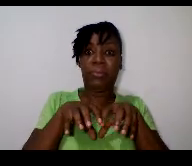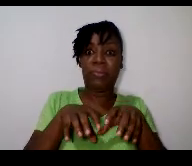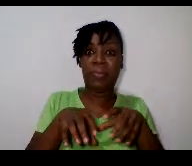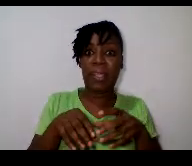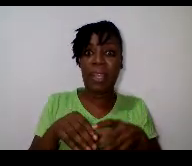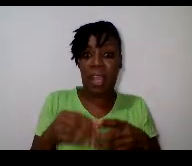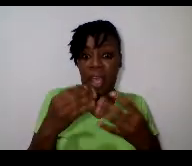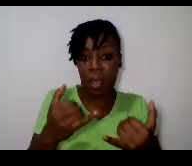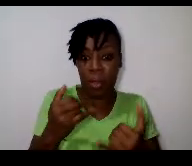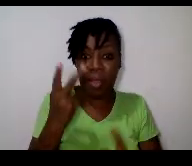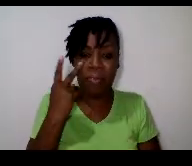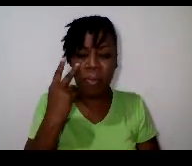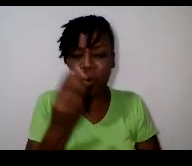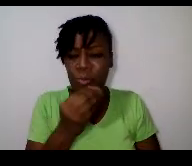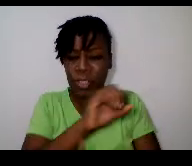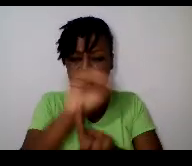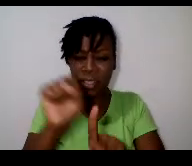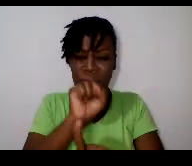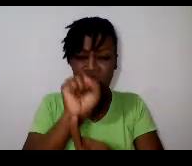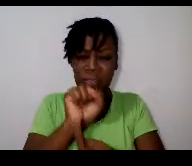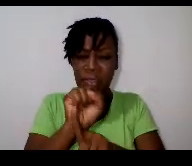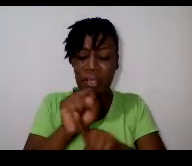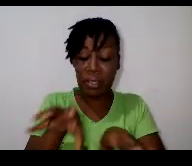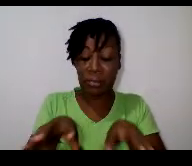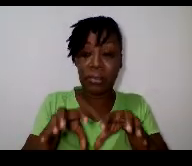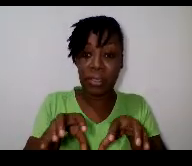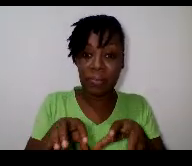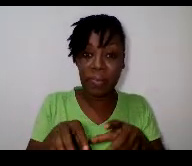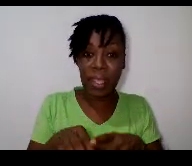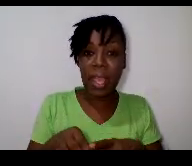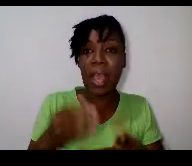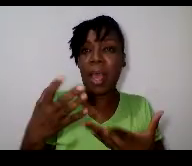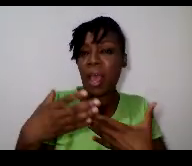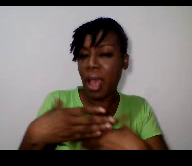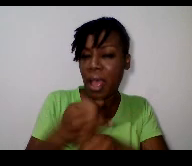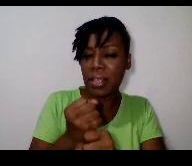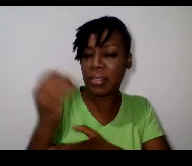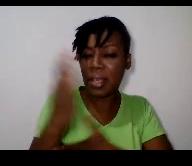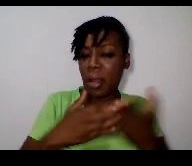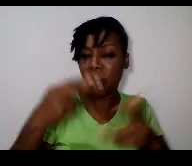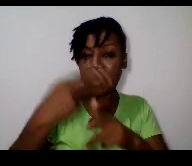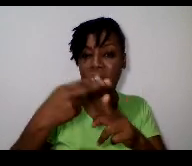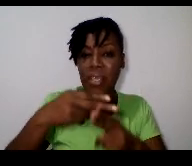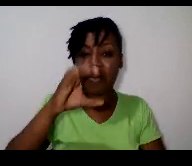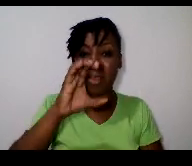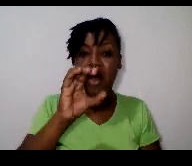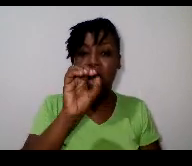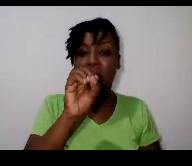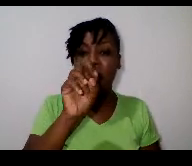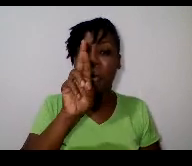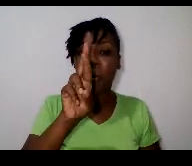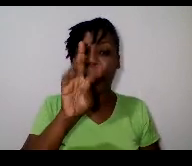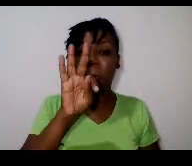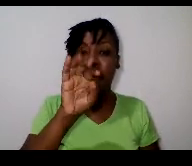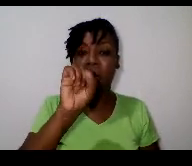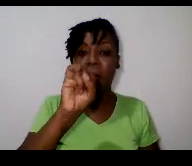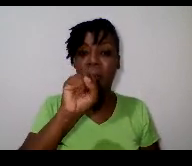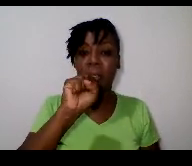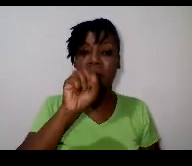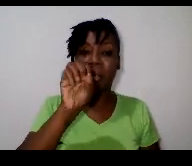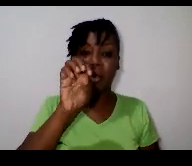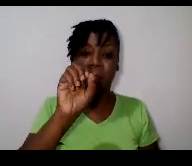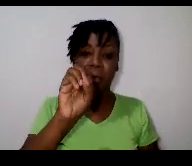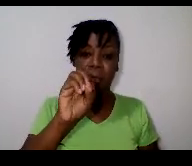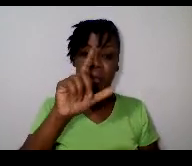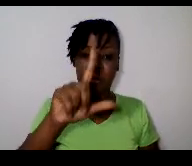de estrés y eso produce cortisol y el cortisol se vuelve en nuestro cerebro como toxinas. Entonces en la noche se comen